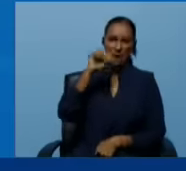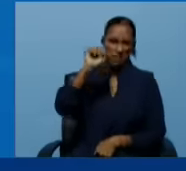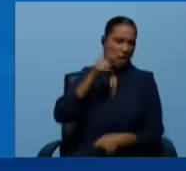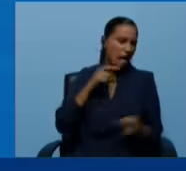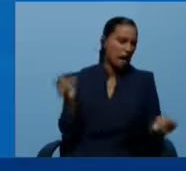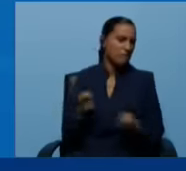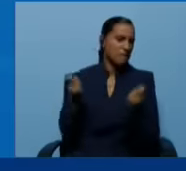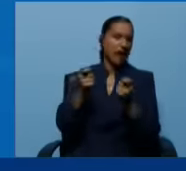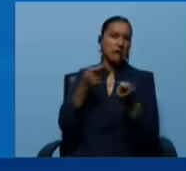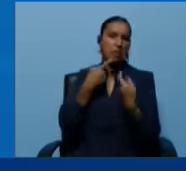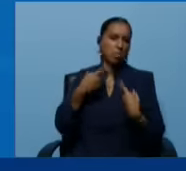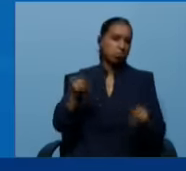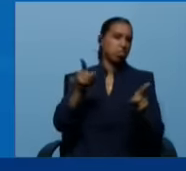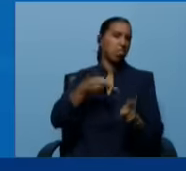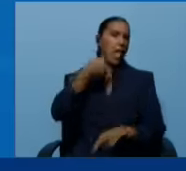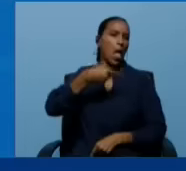campaña.